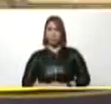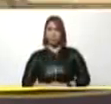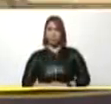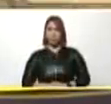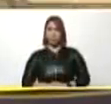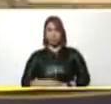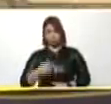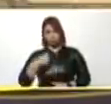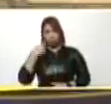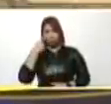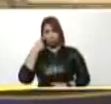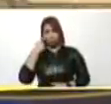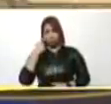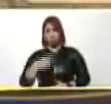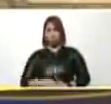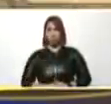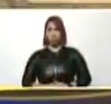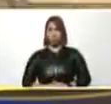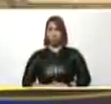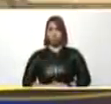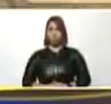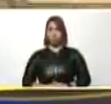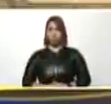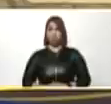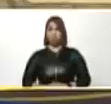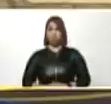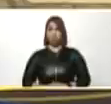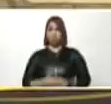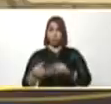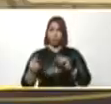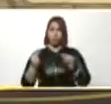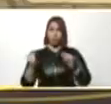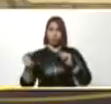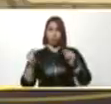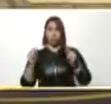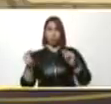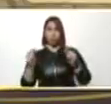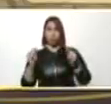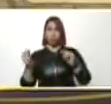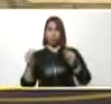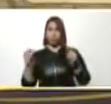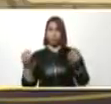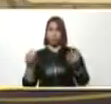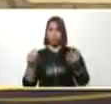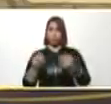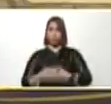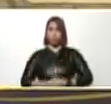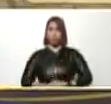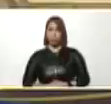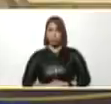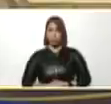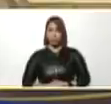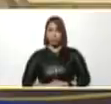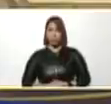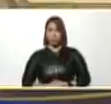muy pendiente de los debates, siempre.